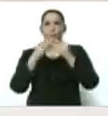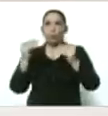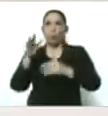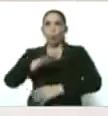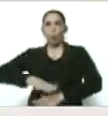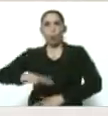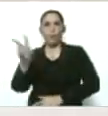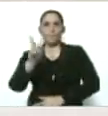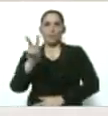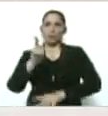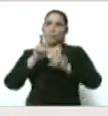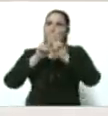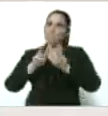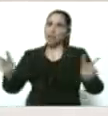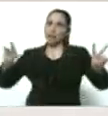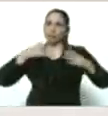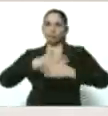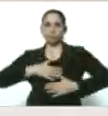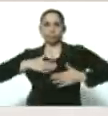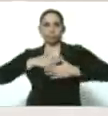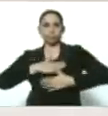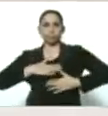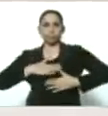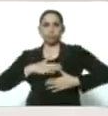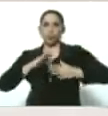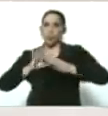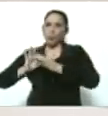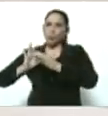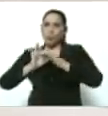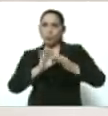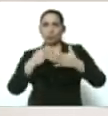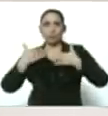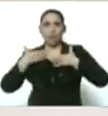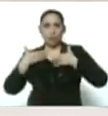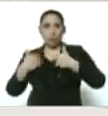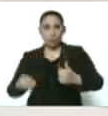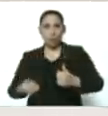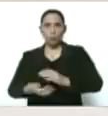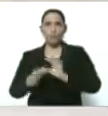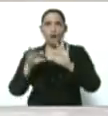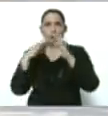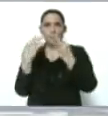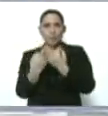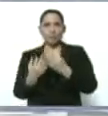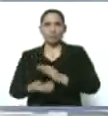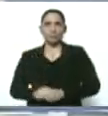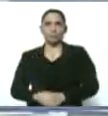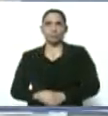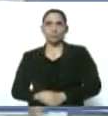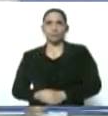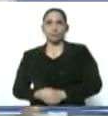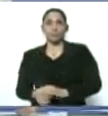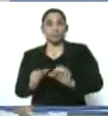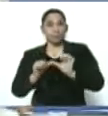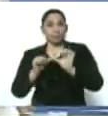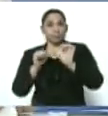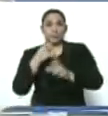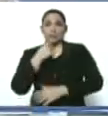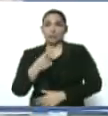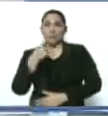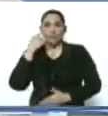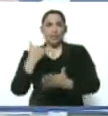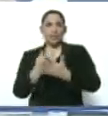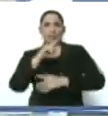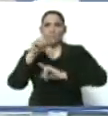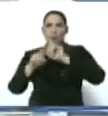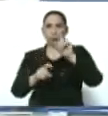Venezuela, en paz, en armonía, unidos por la salud, por la familia. Sigo insistiendo, fíjense ustedes en la